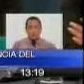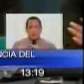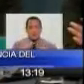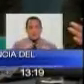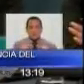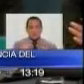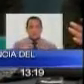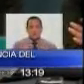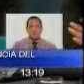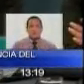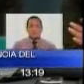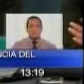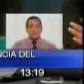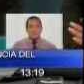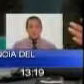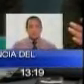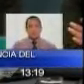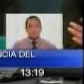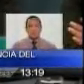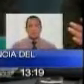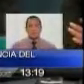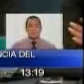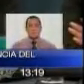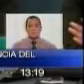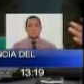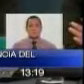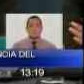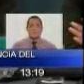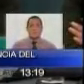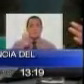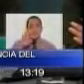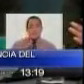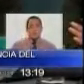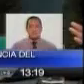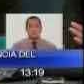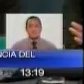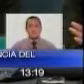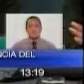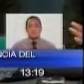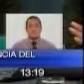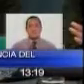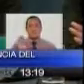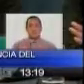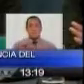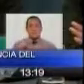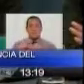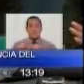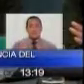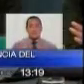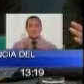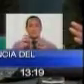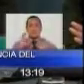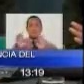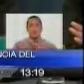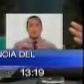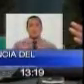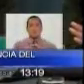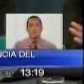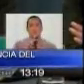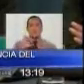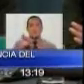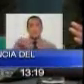coordinación entre las entidades del Estado. Más aún, un caso como el caso Chavín de